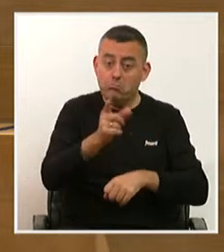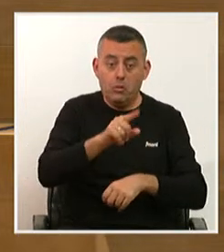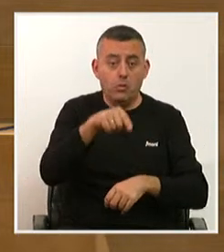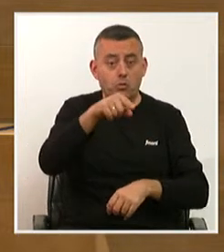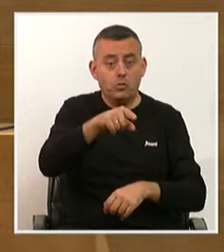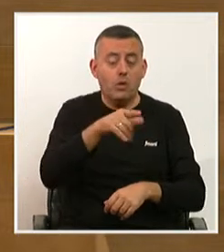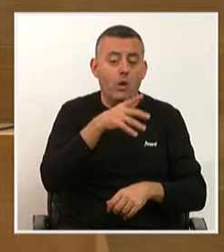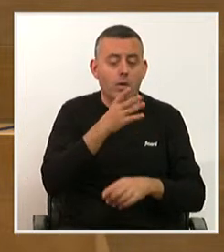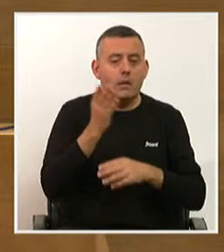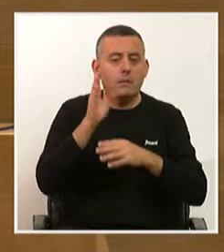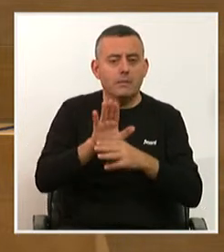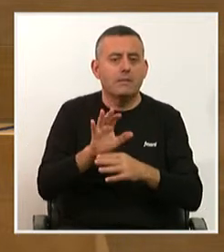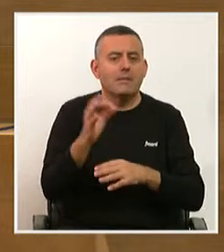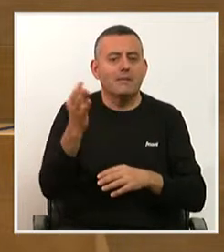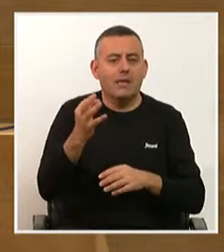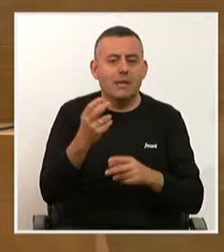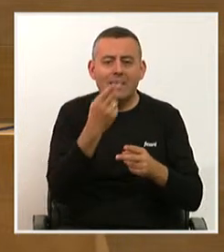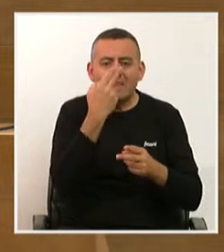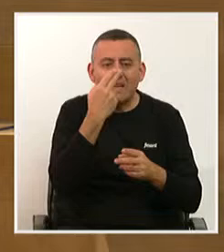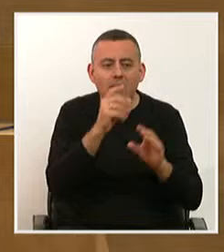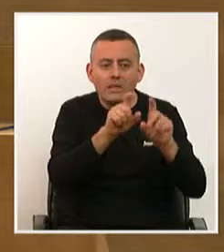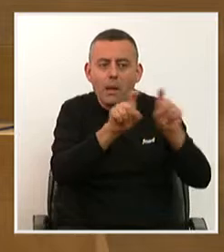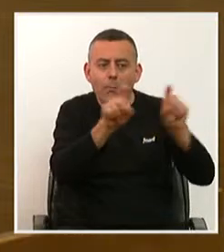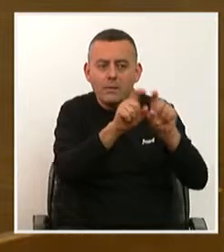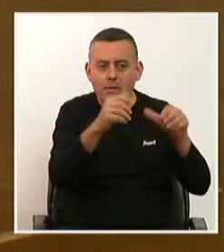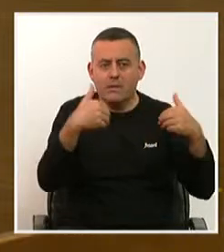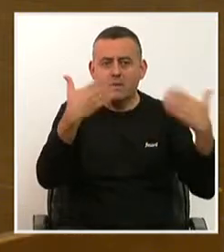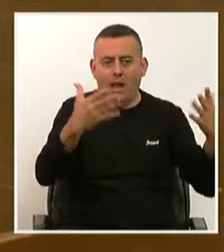y de distribuidores